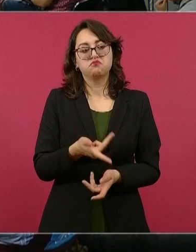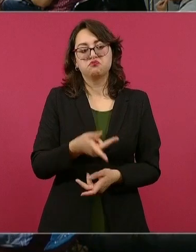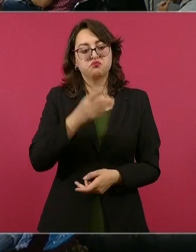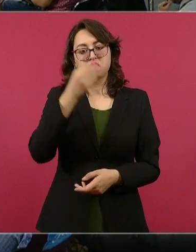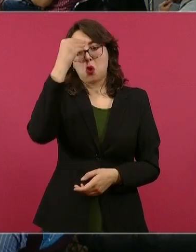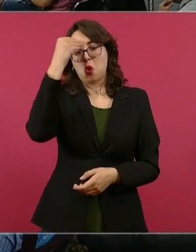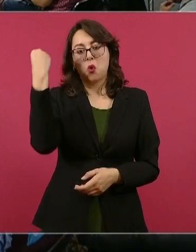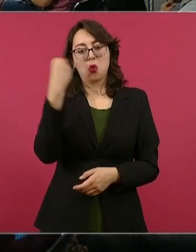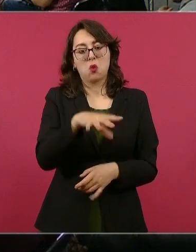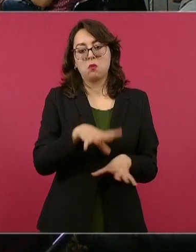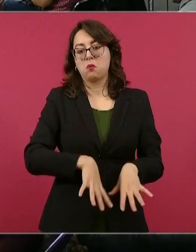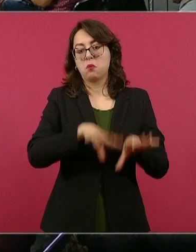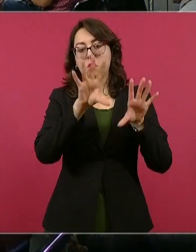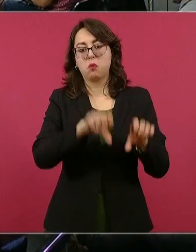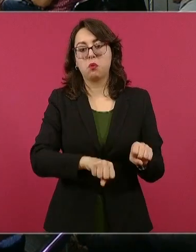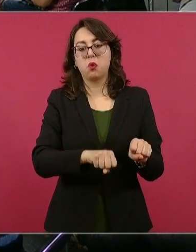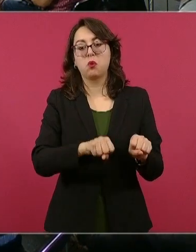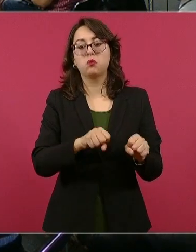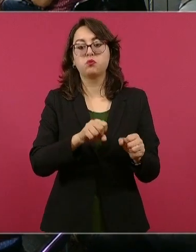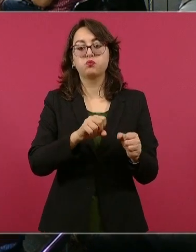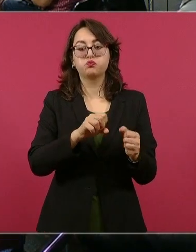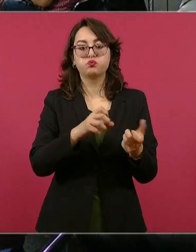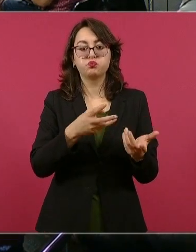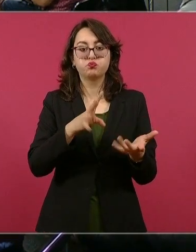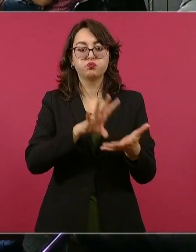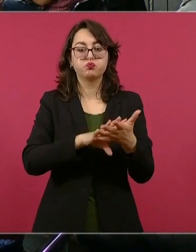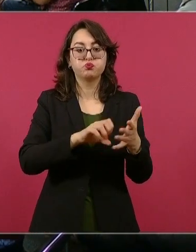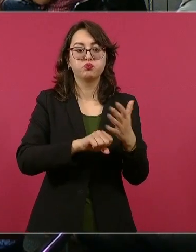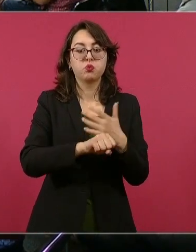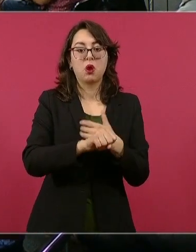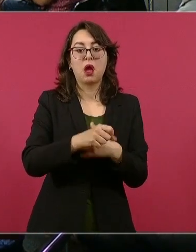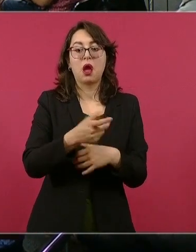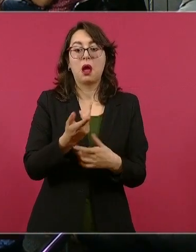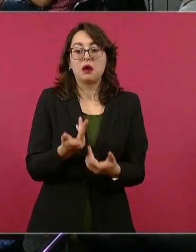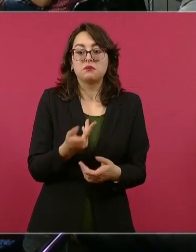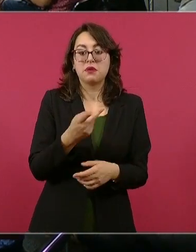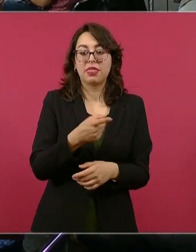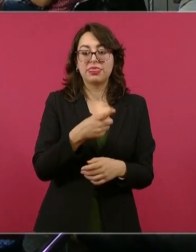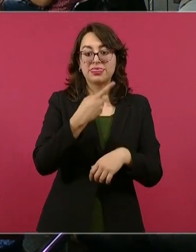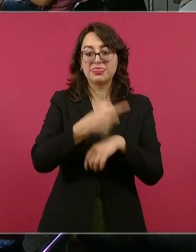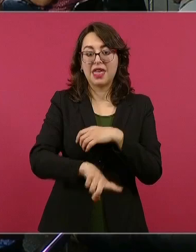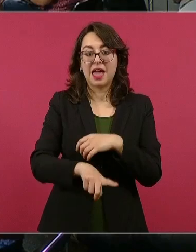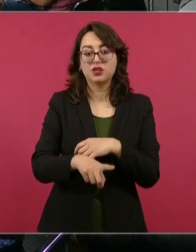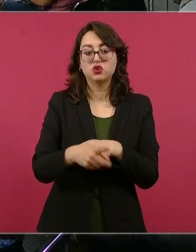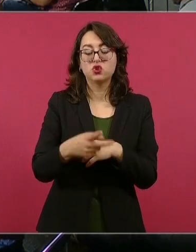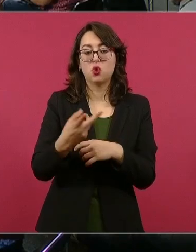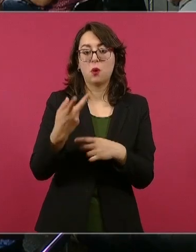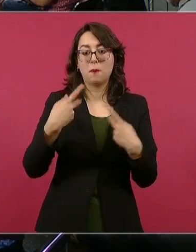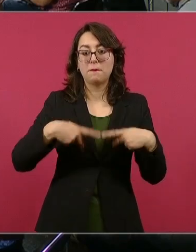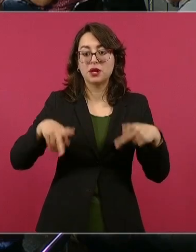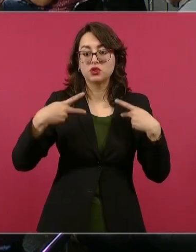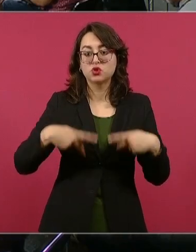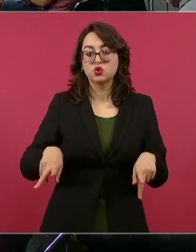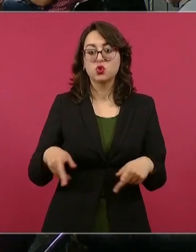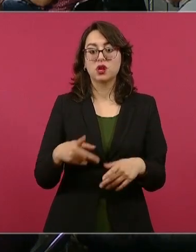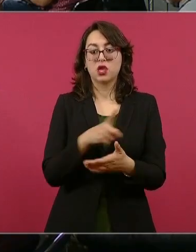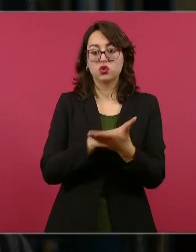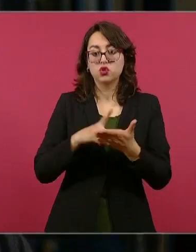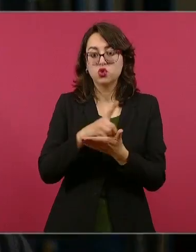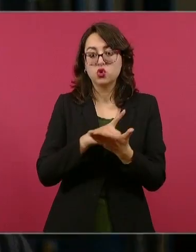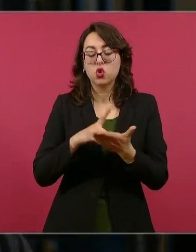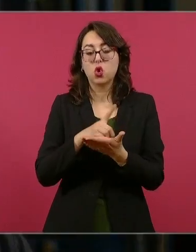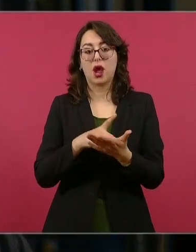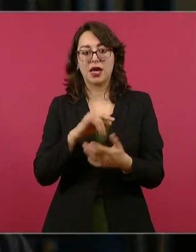para determinar si esta ayahuasca beneficiaba o perjudicaba a las personas, y ya que esta